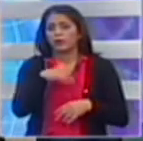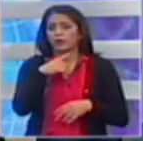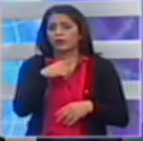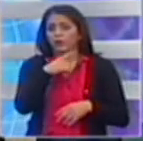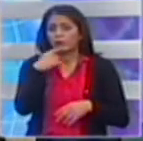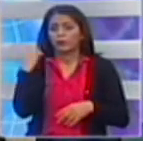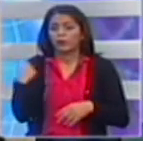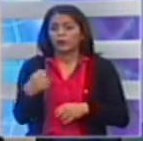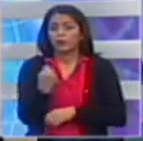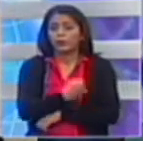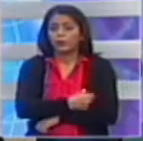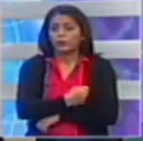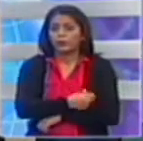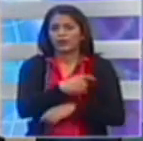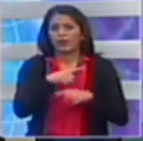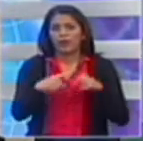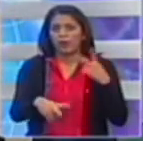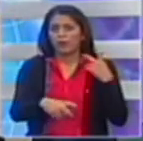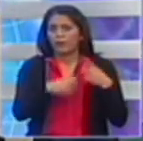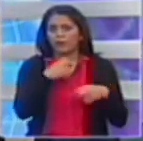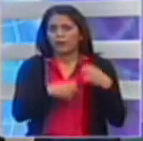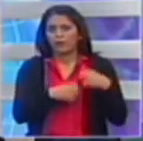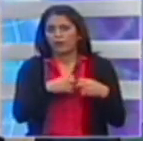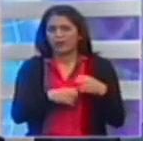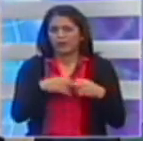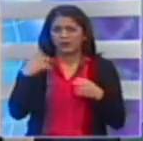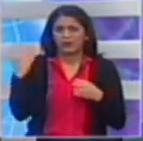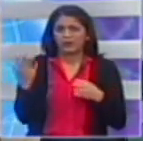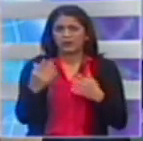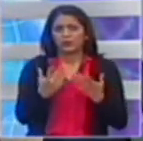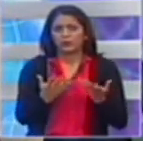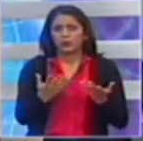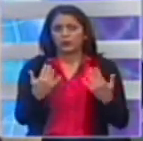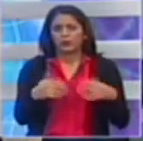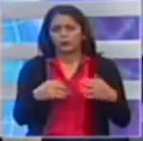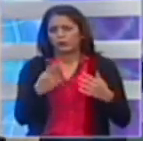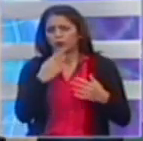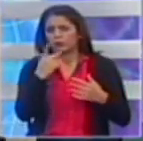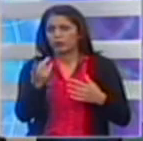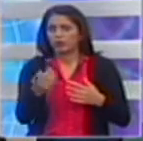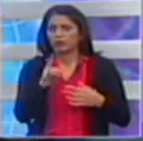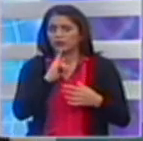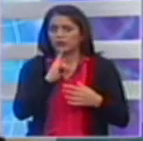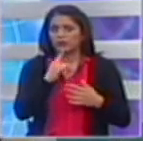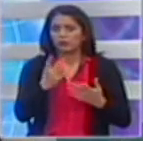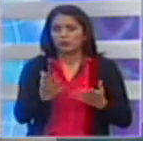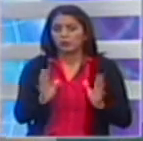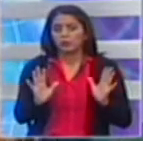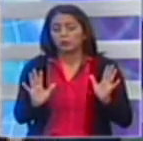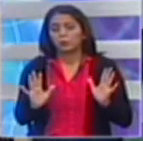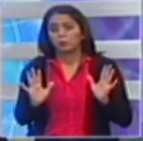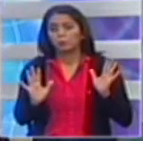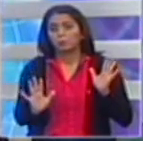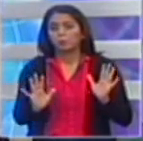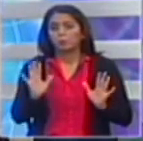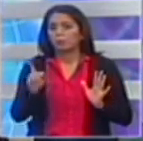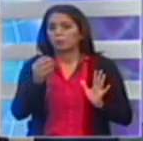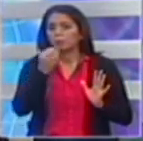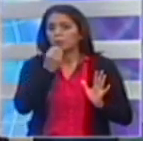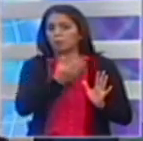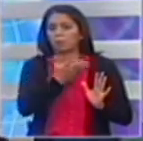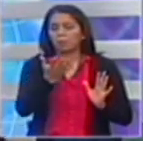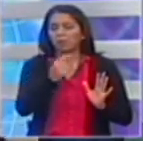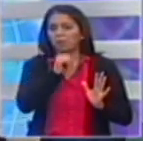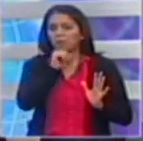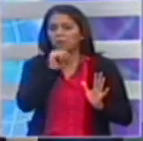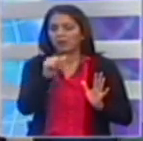Kremlin también. Escándalos muy graves que se están dando en Estados Unidos, y él no ha dado ningún tipo de declaración pública.